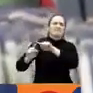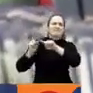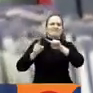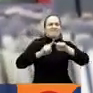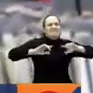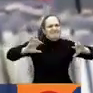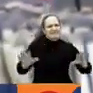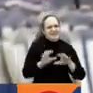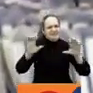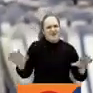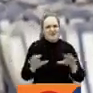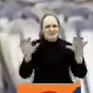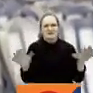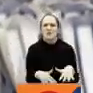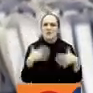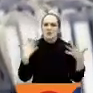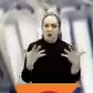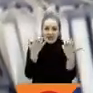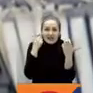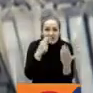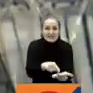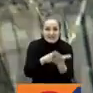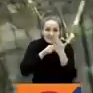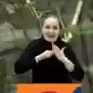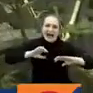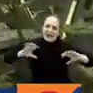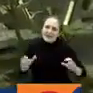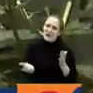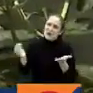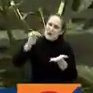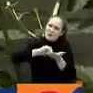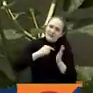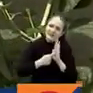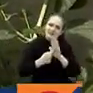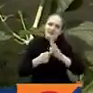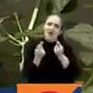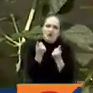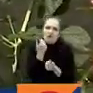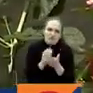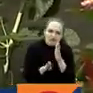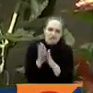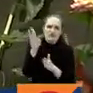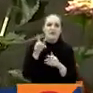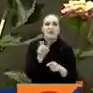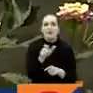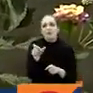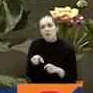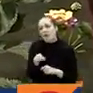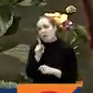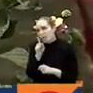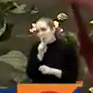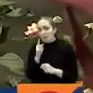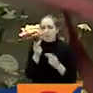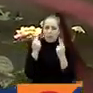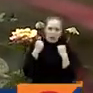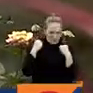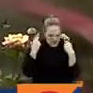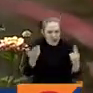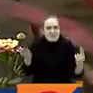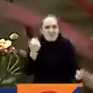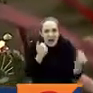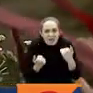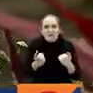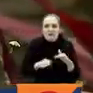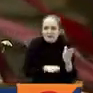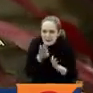que busca es precisamente reactivar la economía, pero también reactivar el espíritu de los caleños para que visiten su ciudad y los que están aquí, por